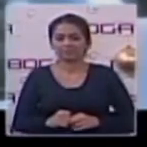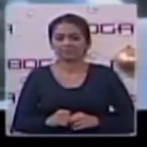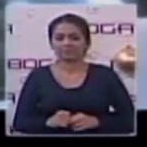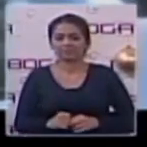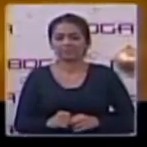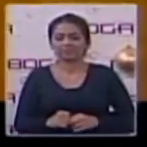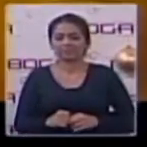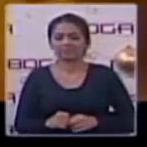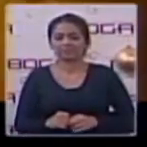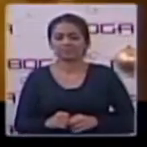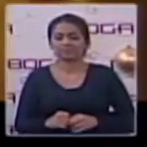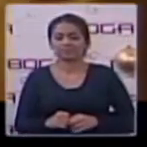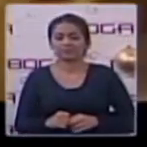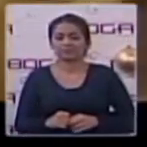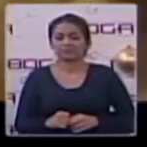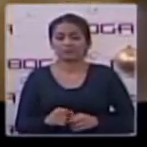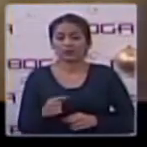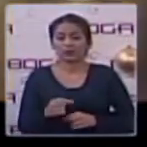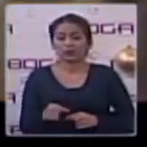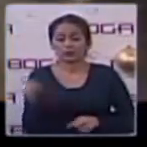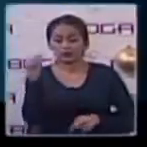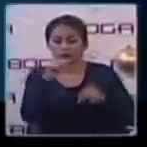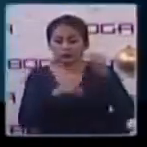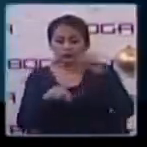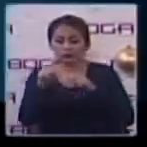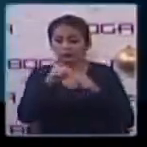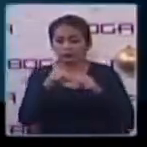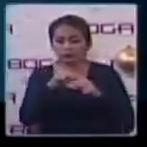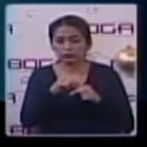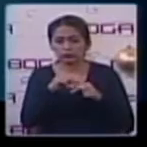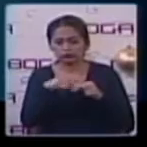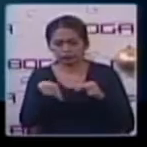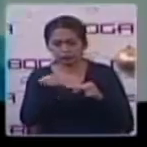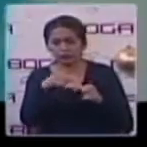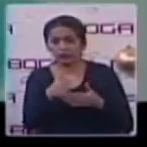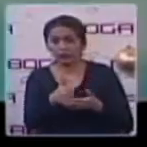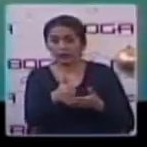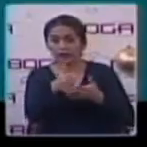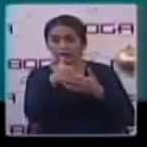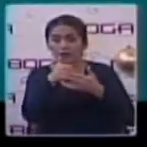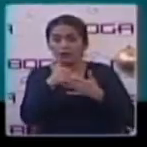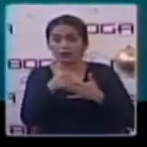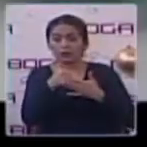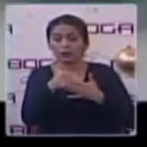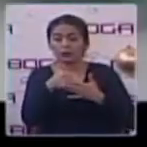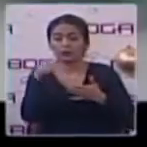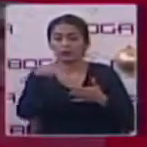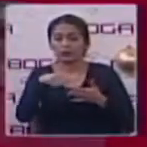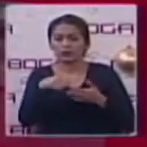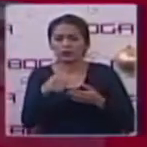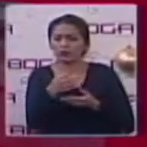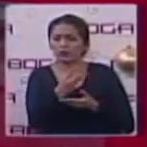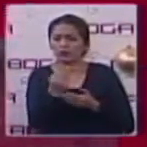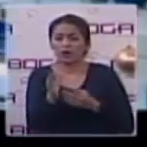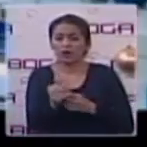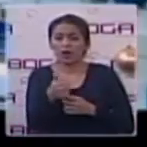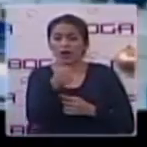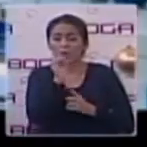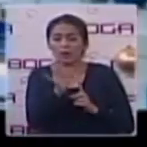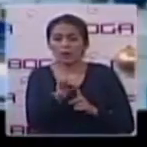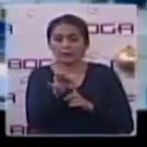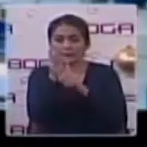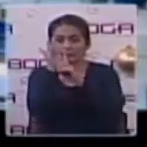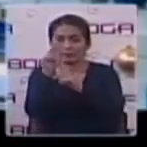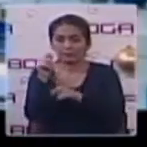en el rostro. Esta fórmula ligera pero potente contiene una infusión altamente concentrada de agua de caviar. Es un